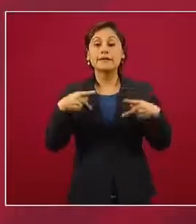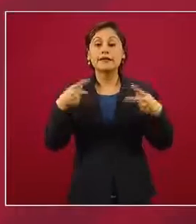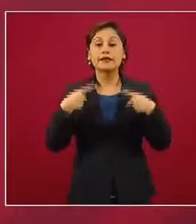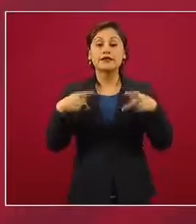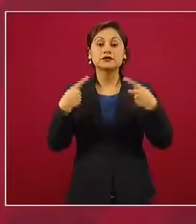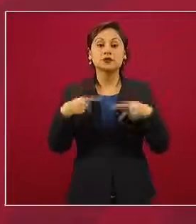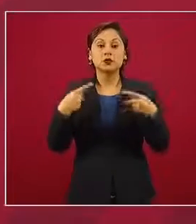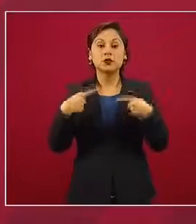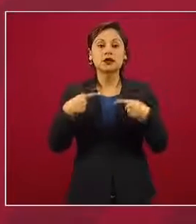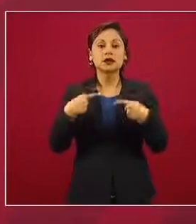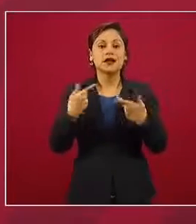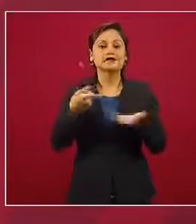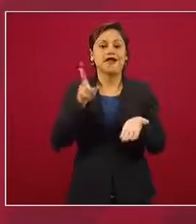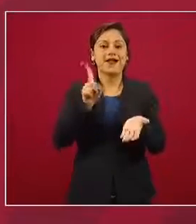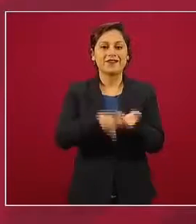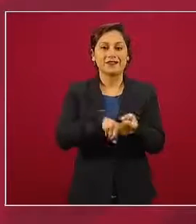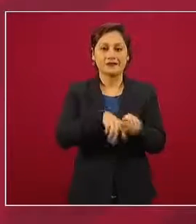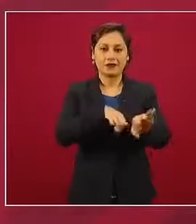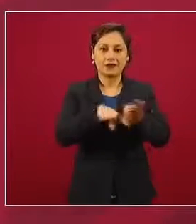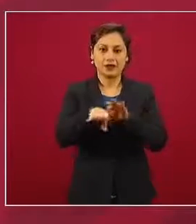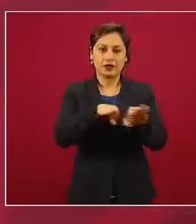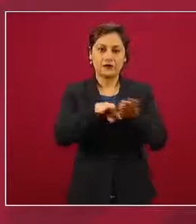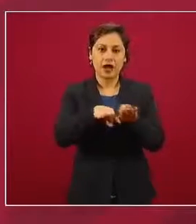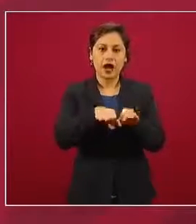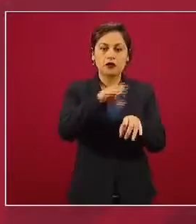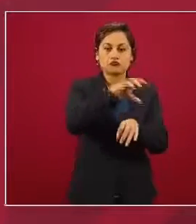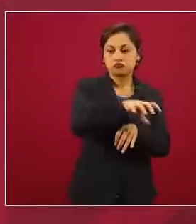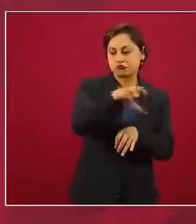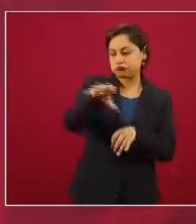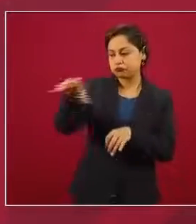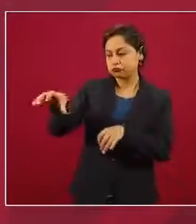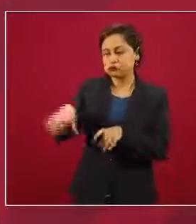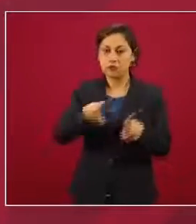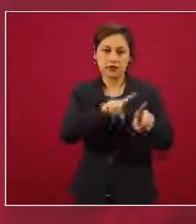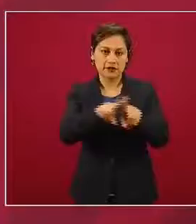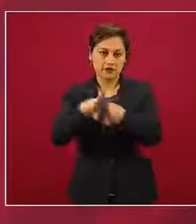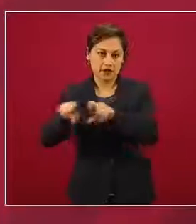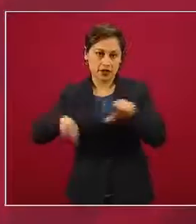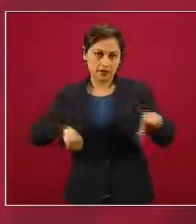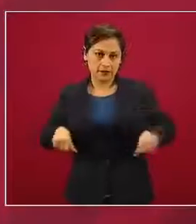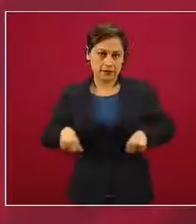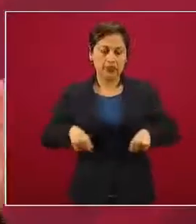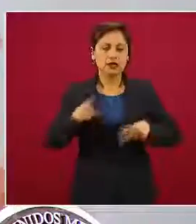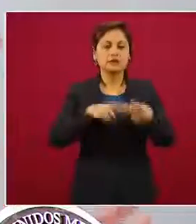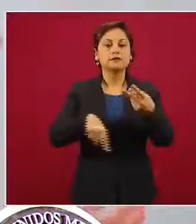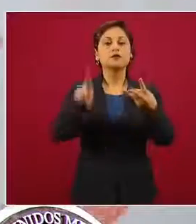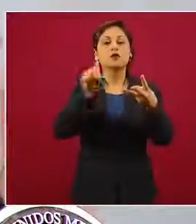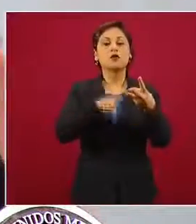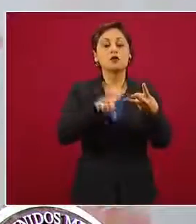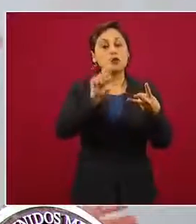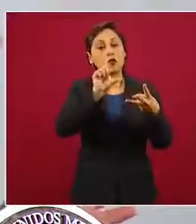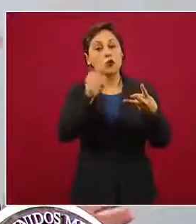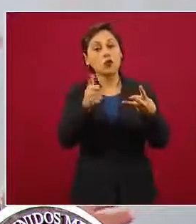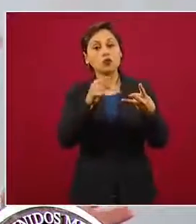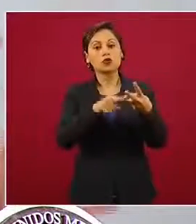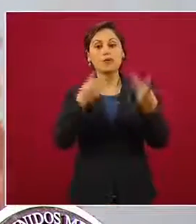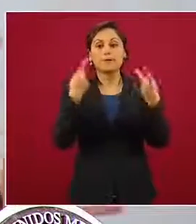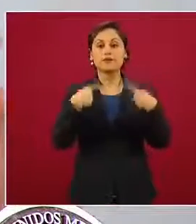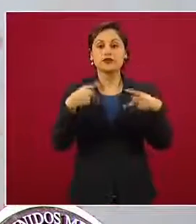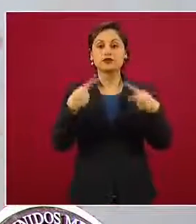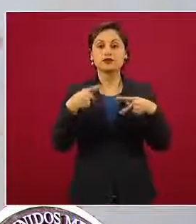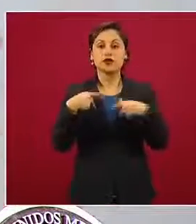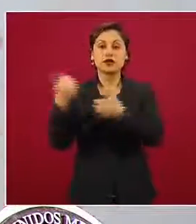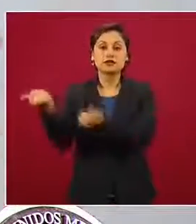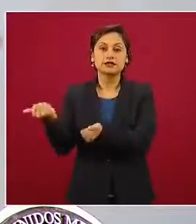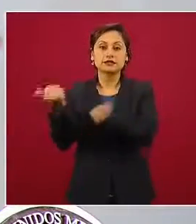en esas empresas, en esos espacios económicos, y hay un tercer grupo que son los proveedores